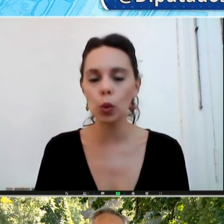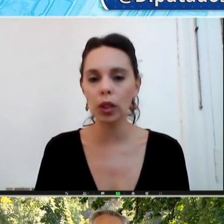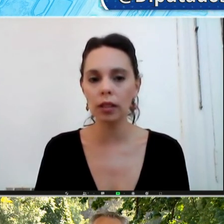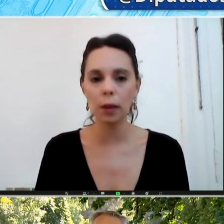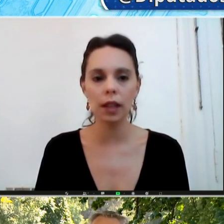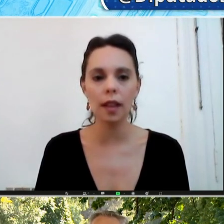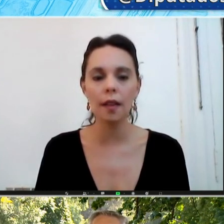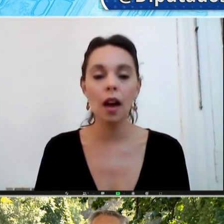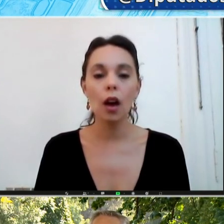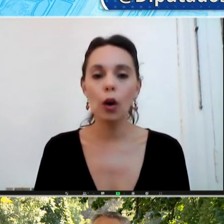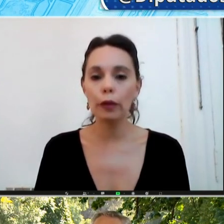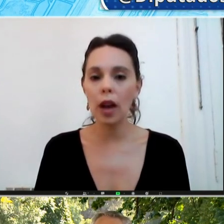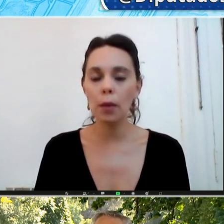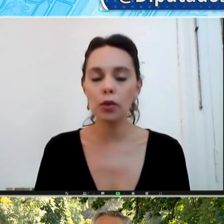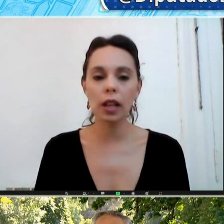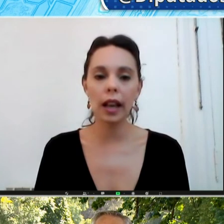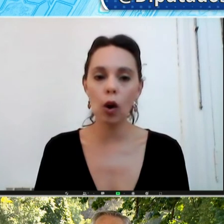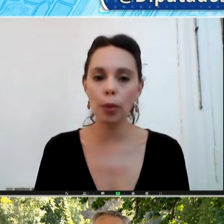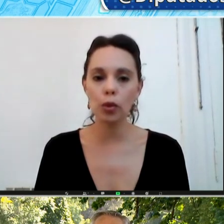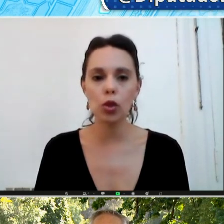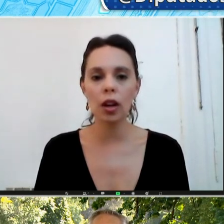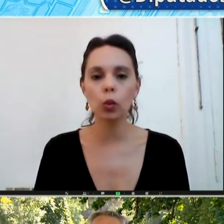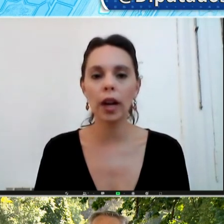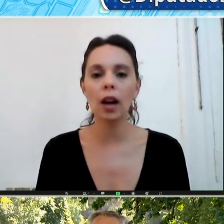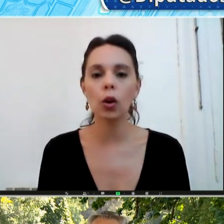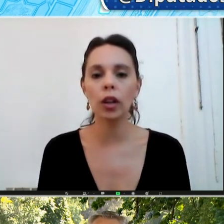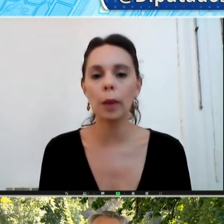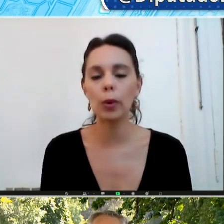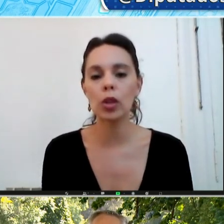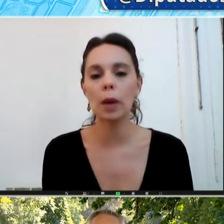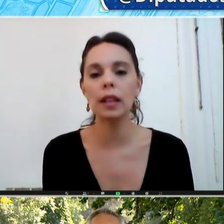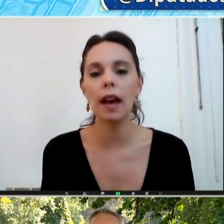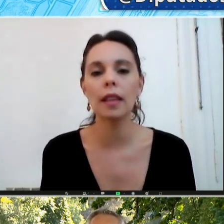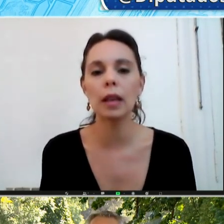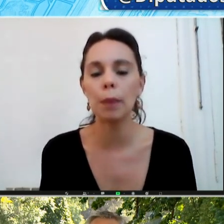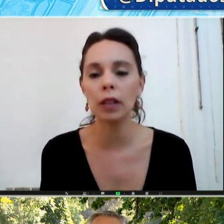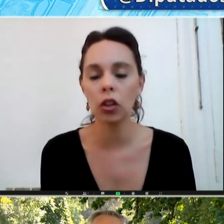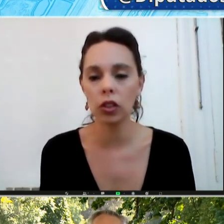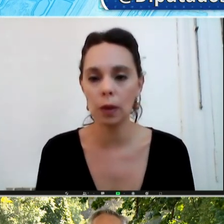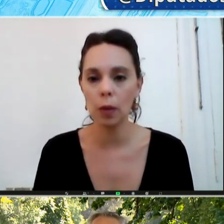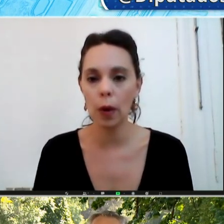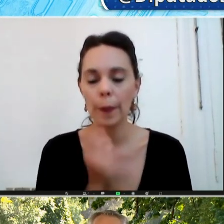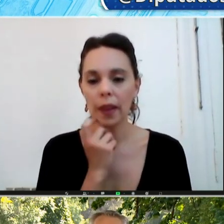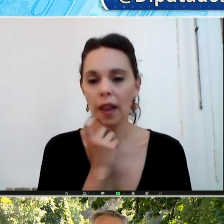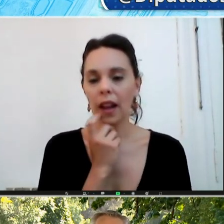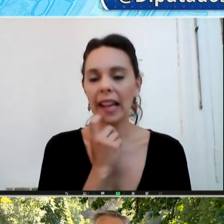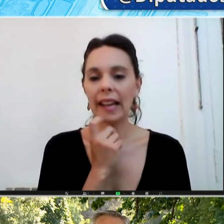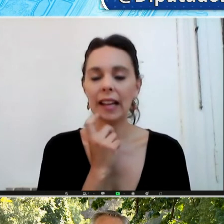más sustentabilidad, confiamos que la oposición actuará con responsabilidad y